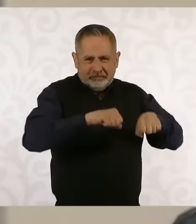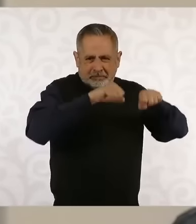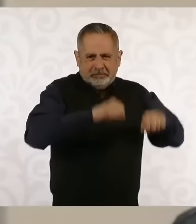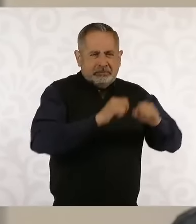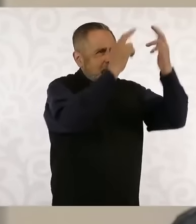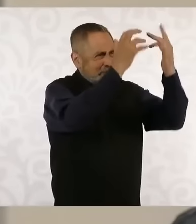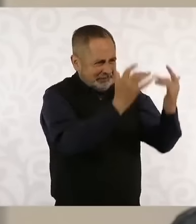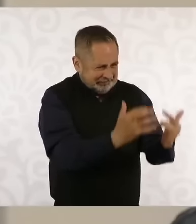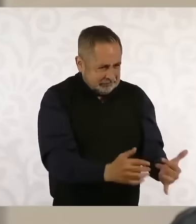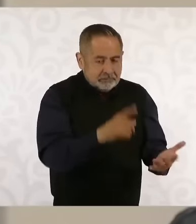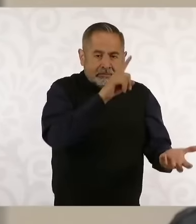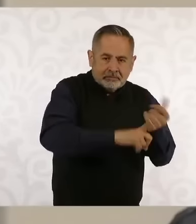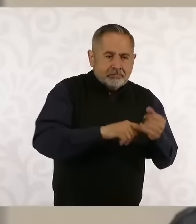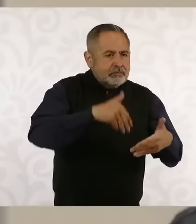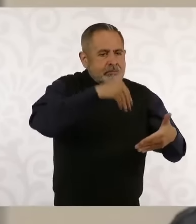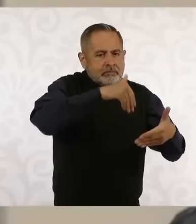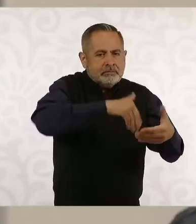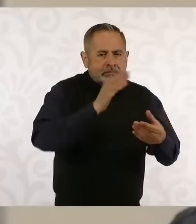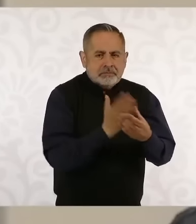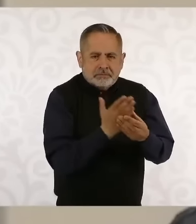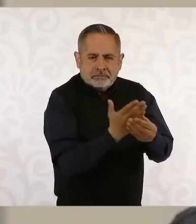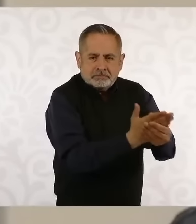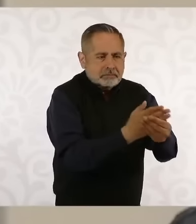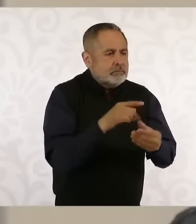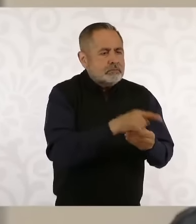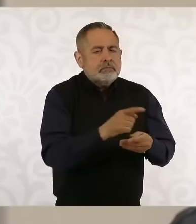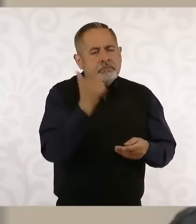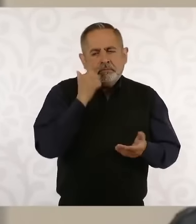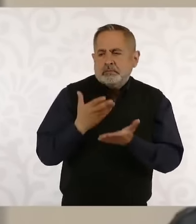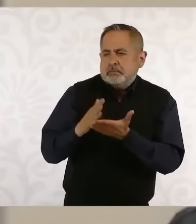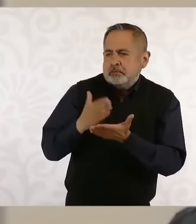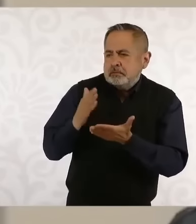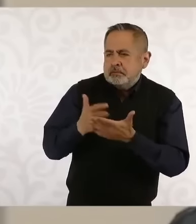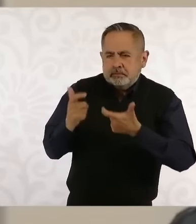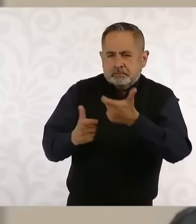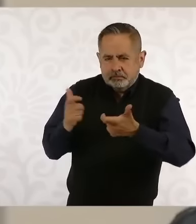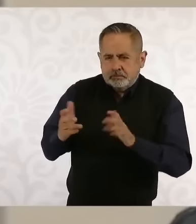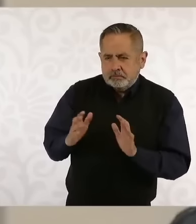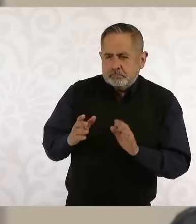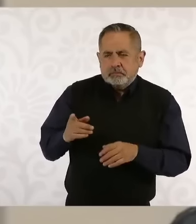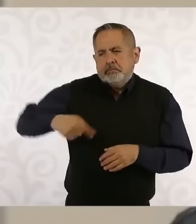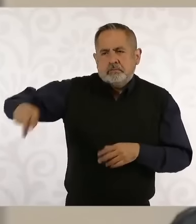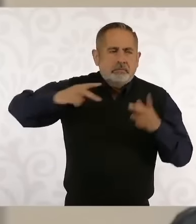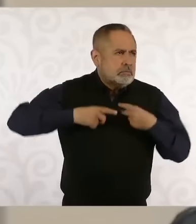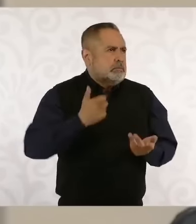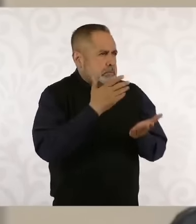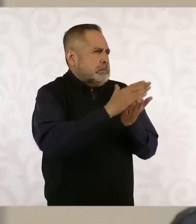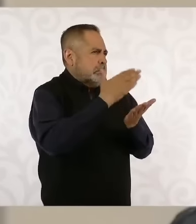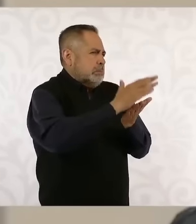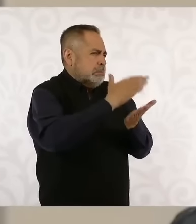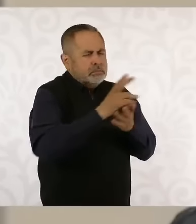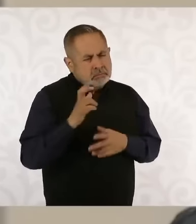todos los archivos de la gente a la que le vendían en abonos, que no es una práctica nueva, sino que siempre lo han